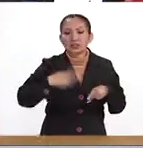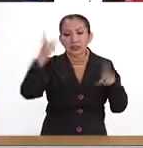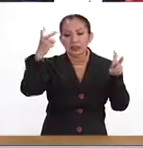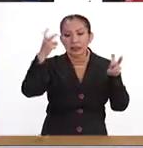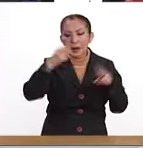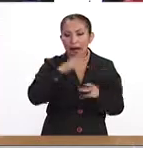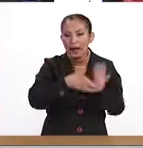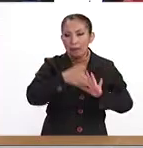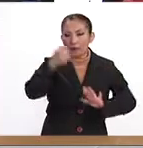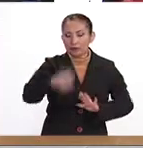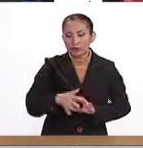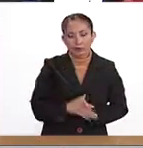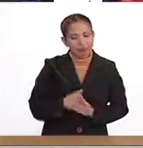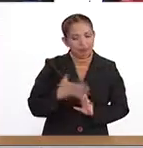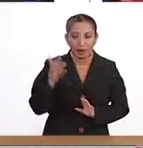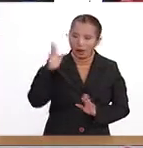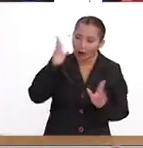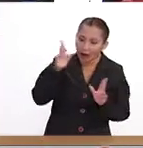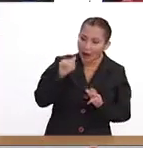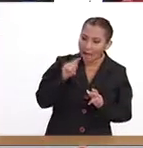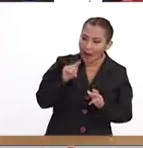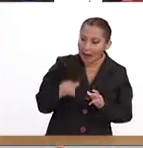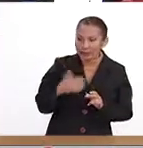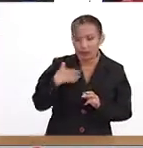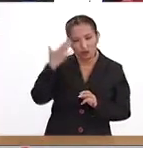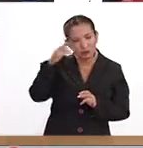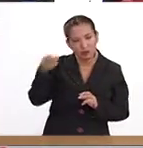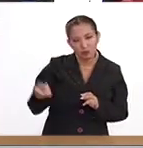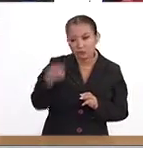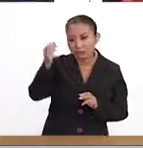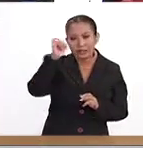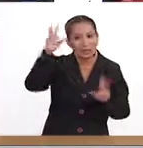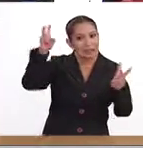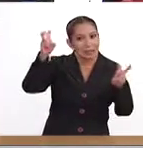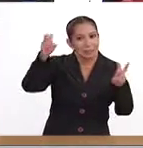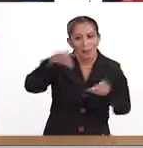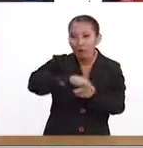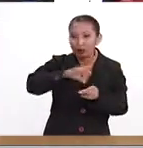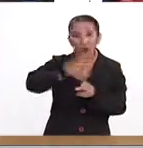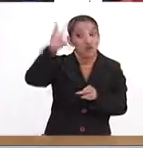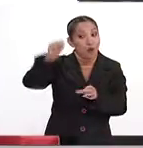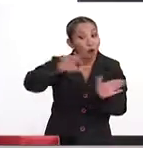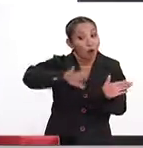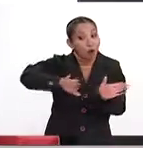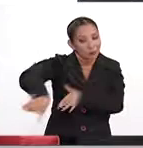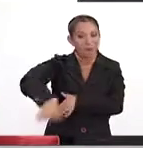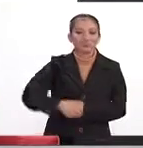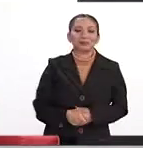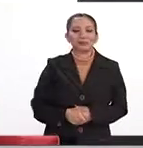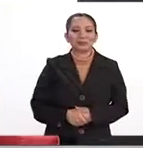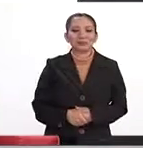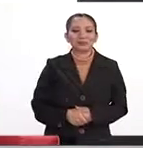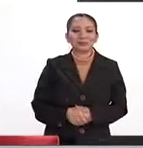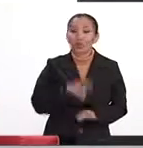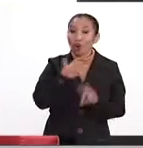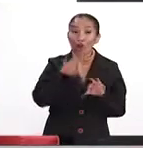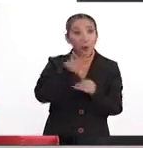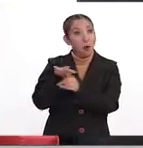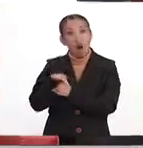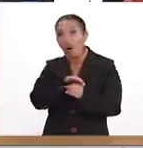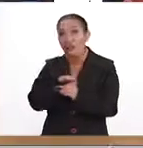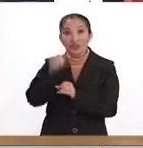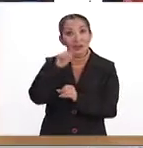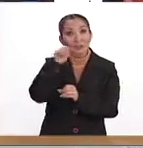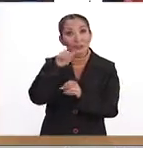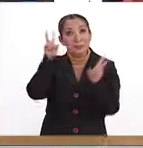este tema. Así es, Pati Omar, un gusto Buenos estar días, con ustedes. Paco. Yo sé que ustedes quieren hablar de temas electorales, pero no. No todo es elecciones. Pero no todos